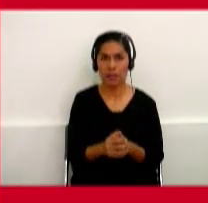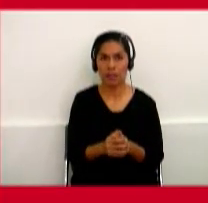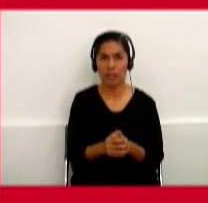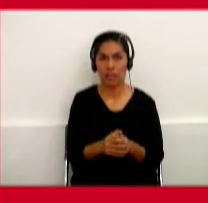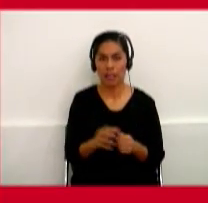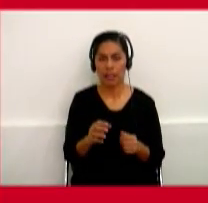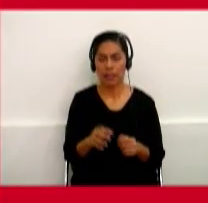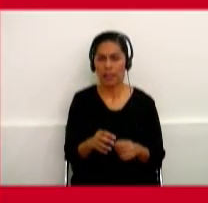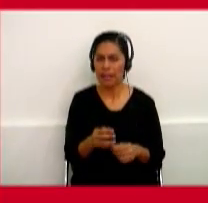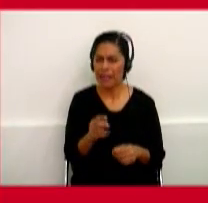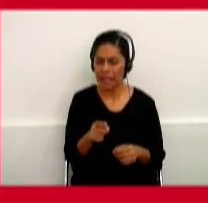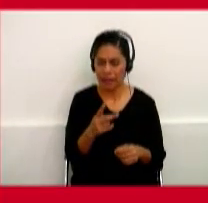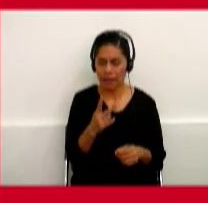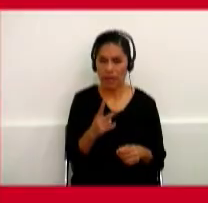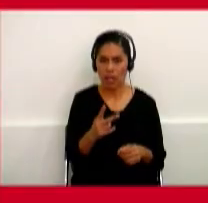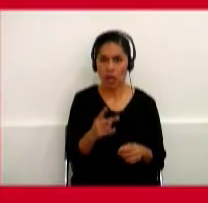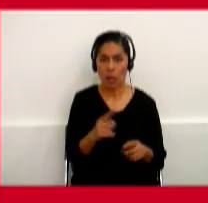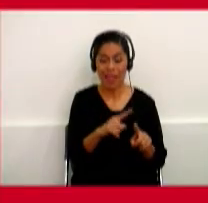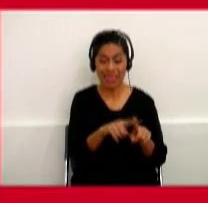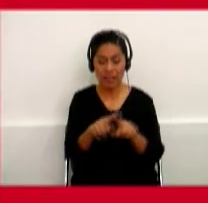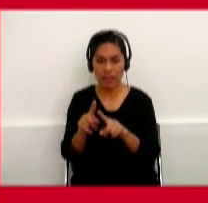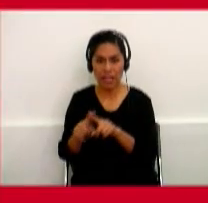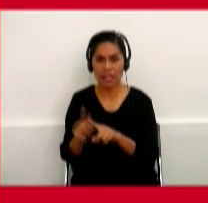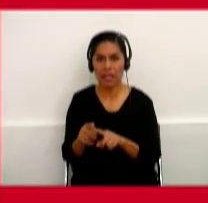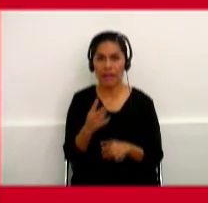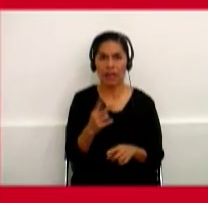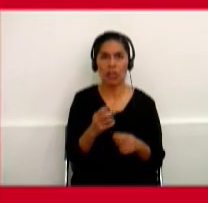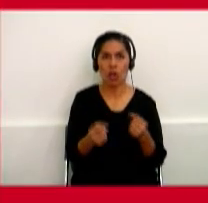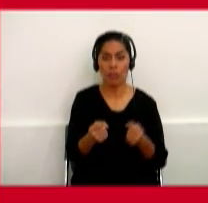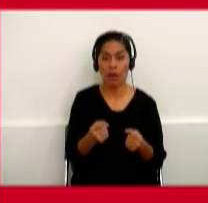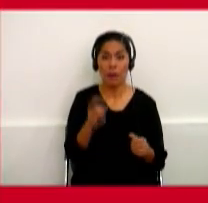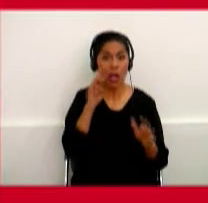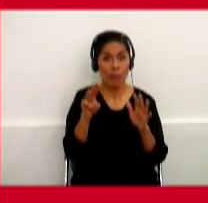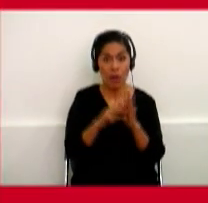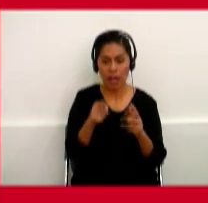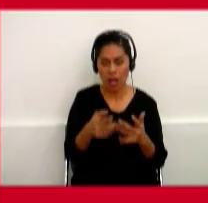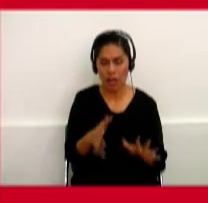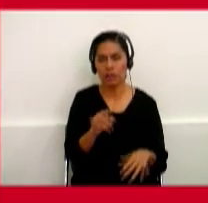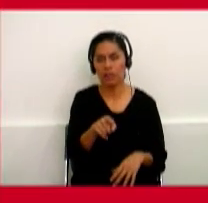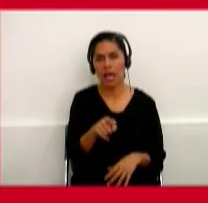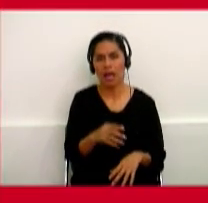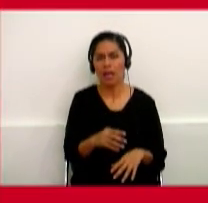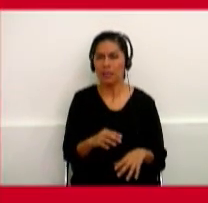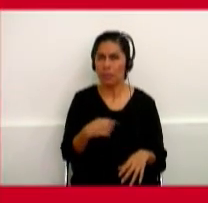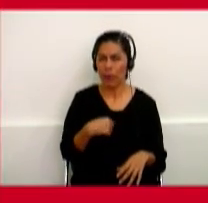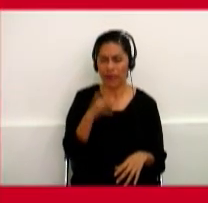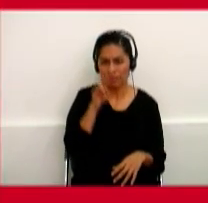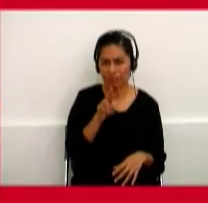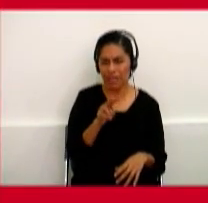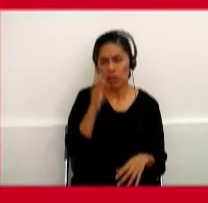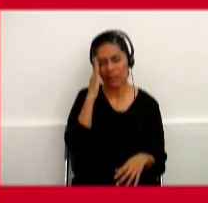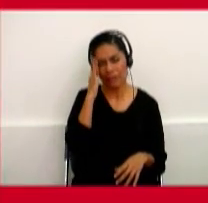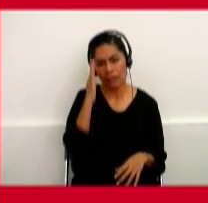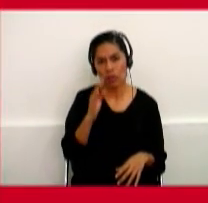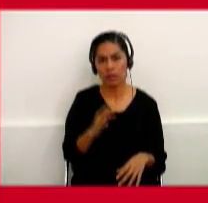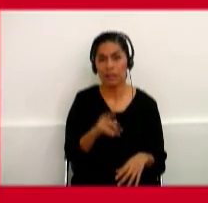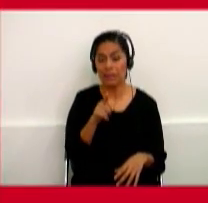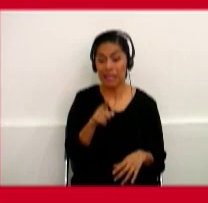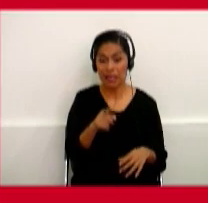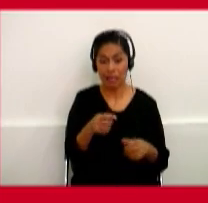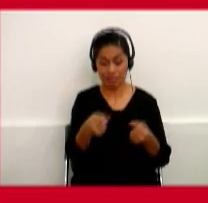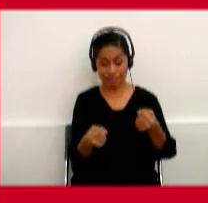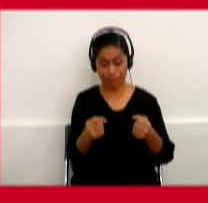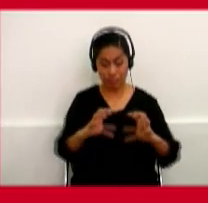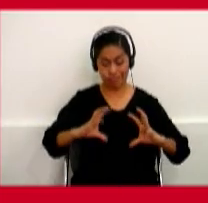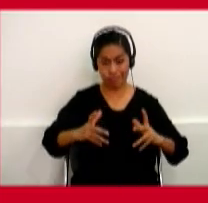las variables de los camiones, pero por el momento el modelo solo nos permite clasificar si va a fallar en el próximo mes o en las próximas semanas, ¿no?